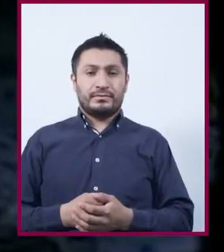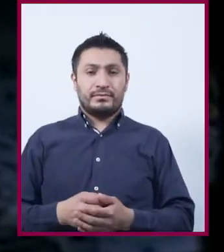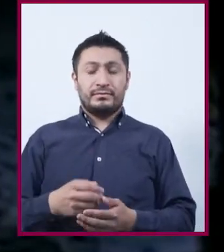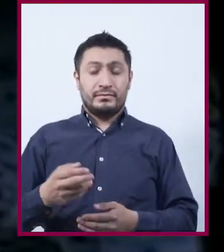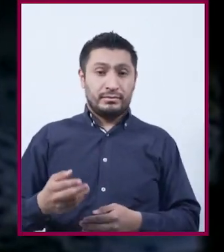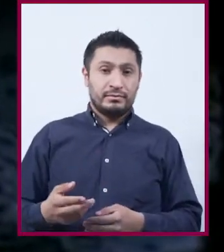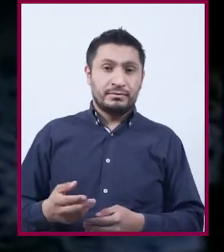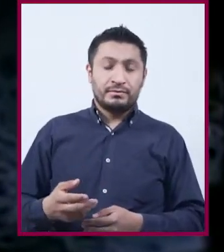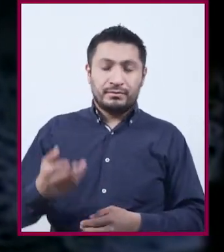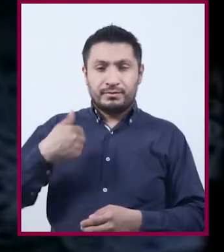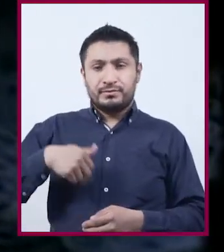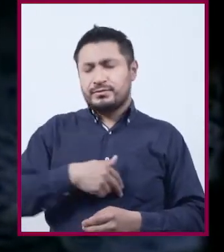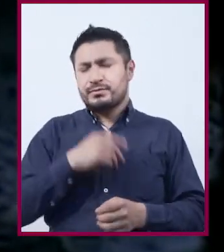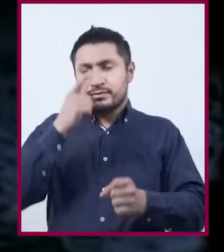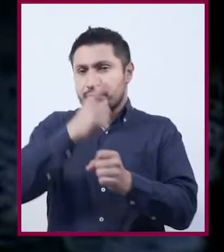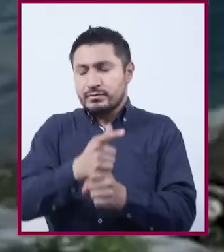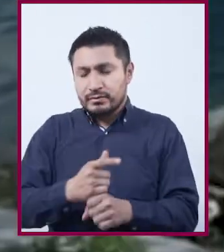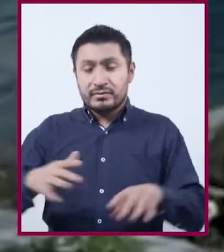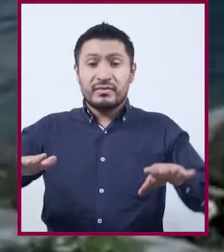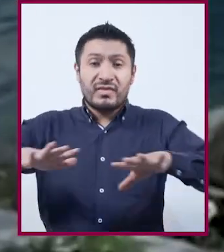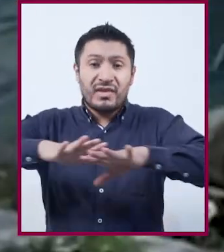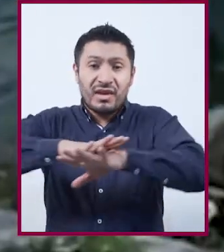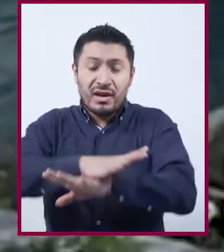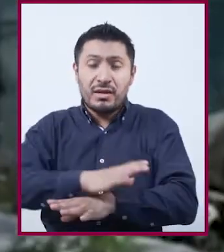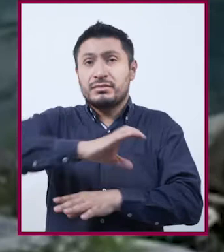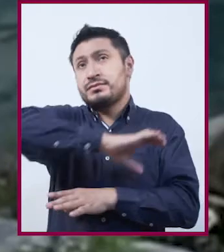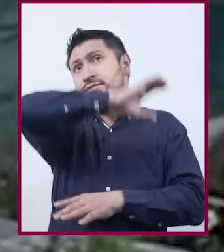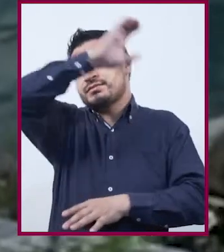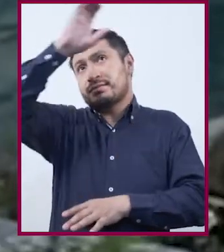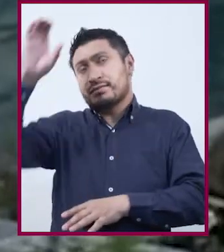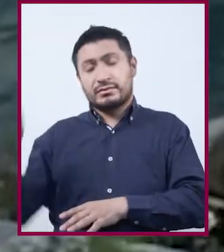En los albores de nuestra especie, descubrimos que los